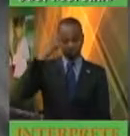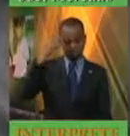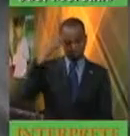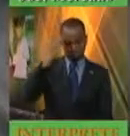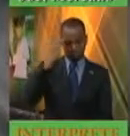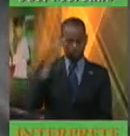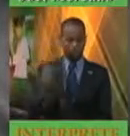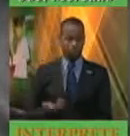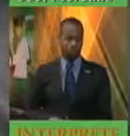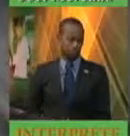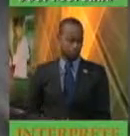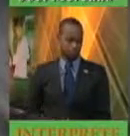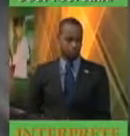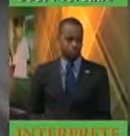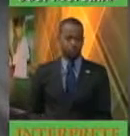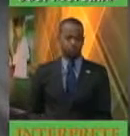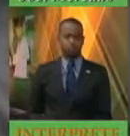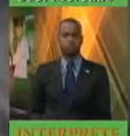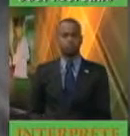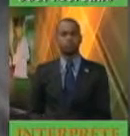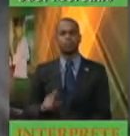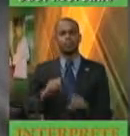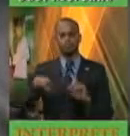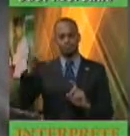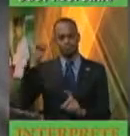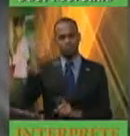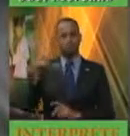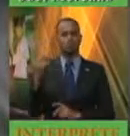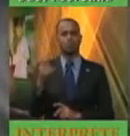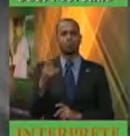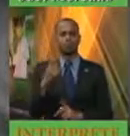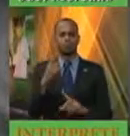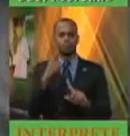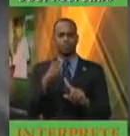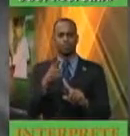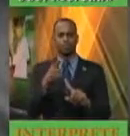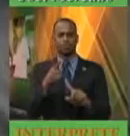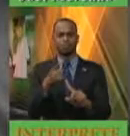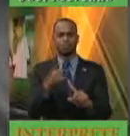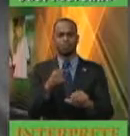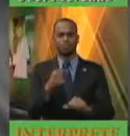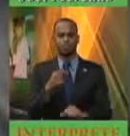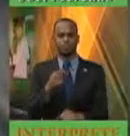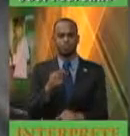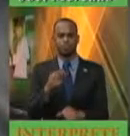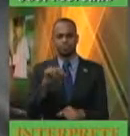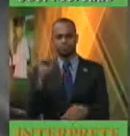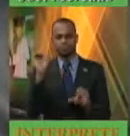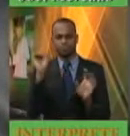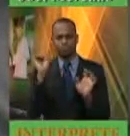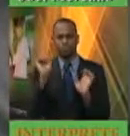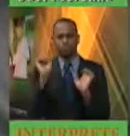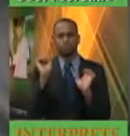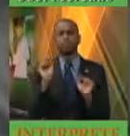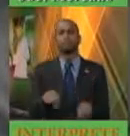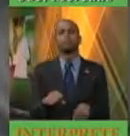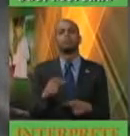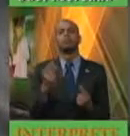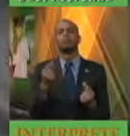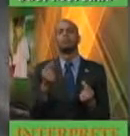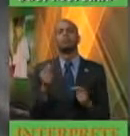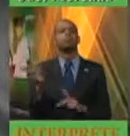conoce, ¿verdad? Pero es para levantar eso, esas posibilidades de que